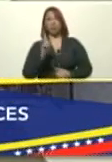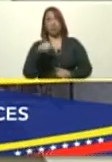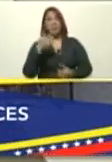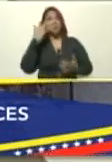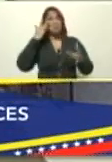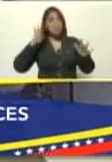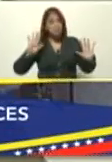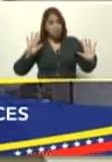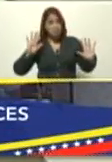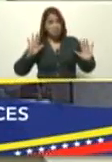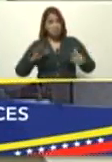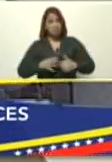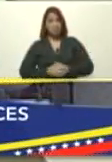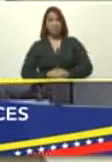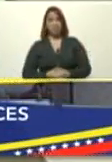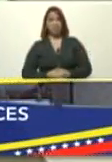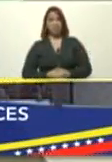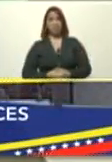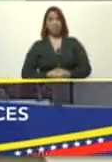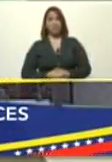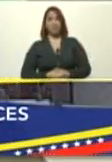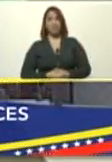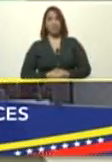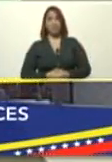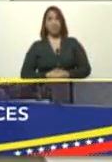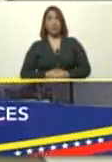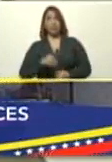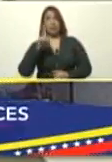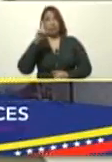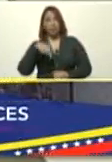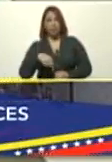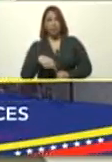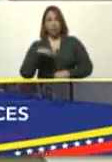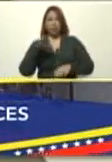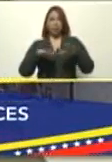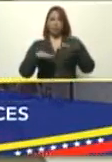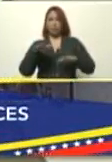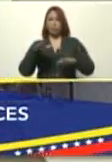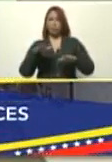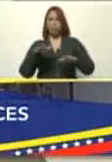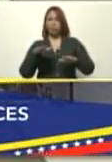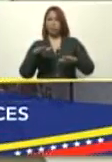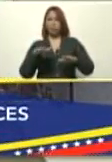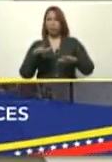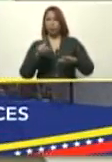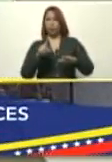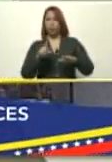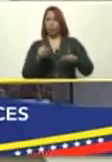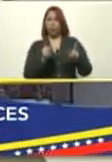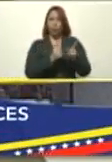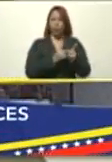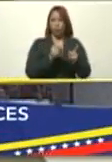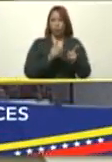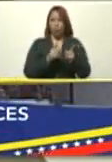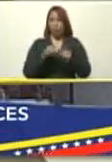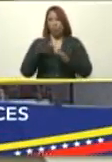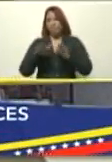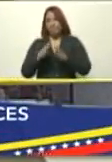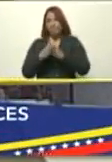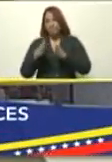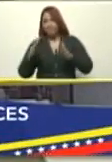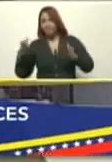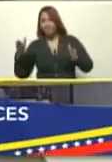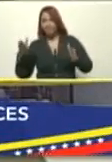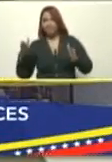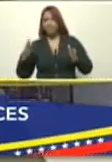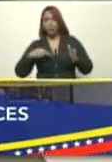factible. Es factible inclusive a mediano plazo, no digamos a corto. Nosotros tenemos